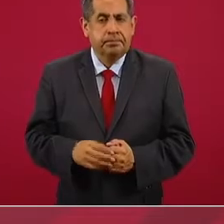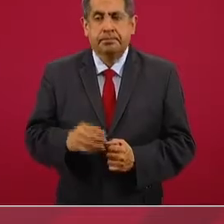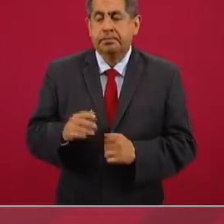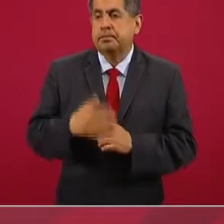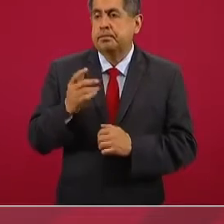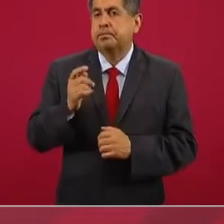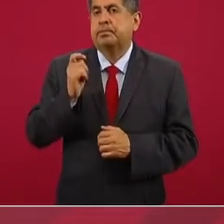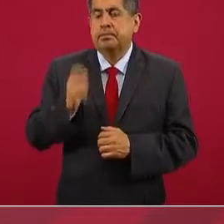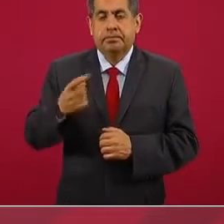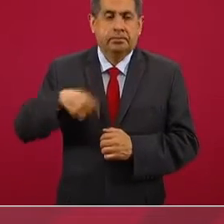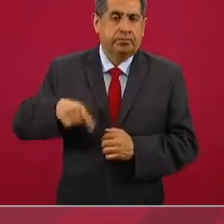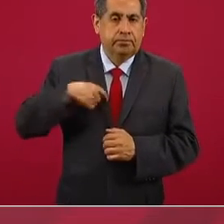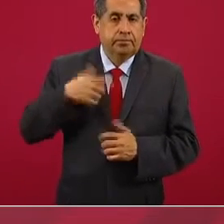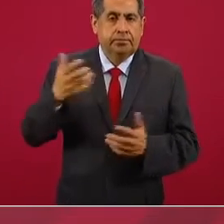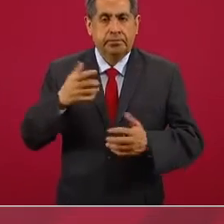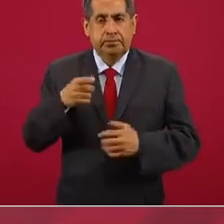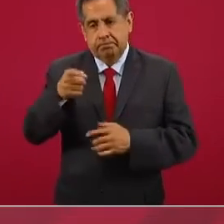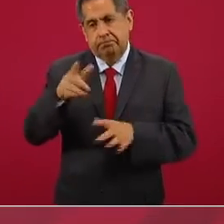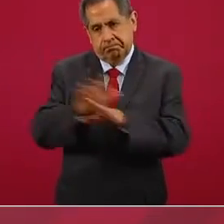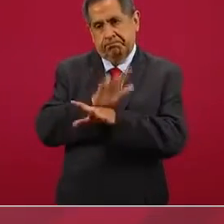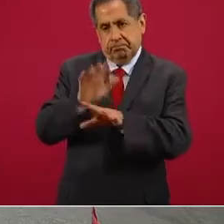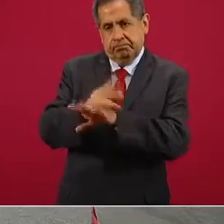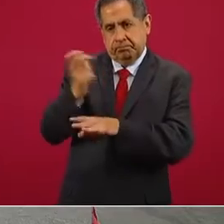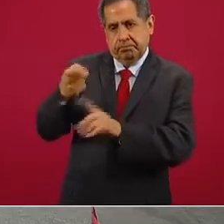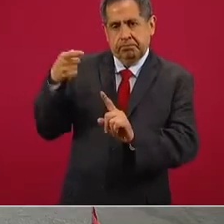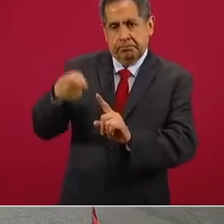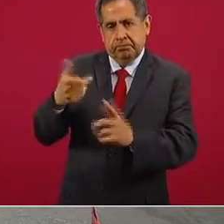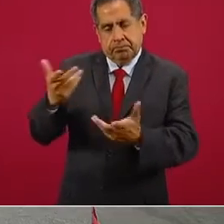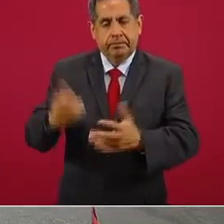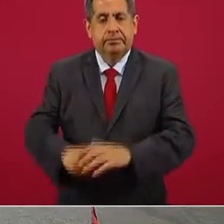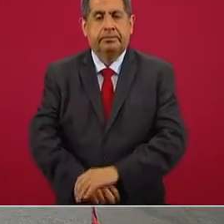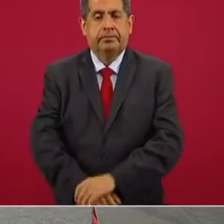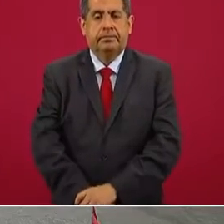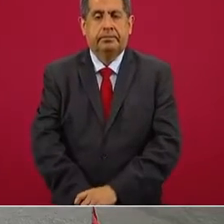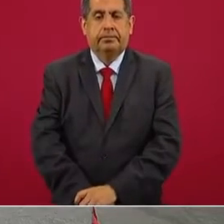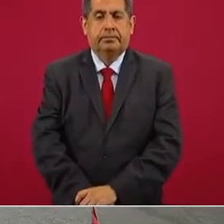tenemos que llevar a cabo estos cambios.